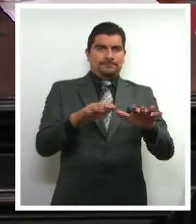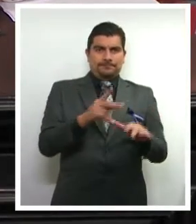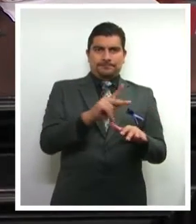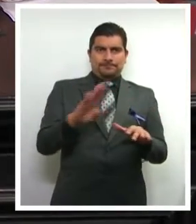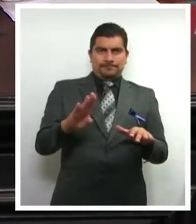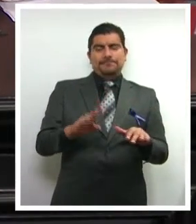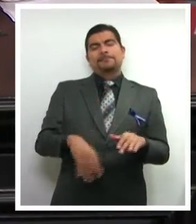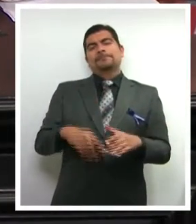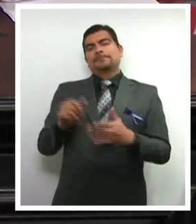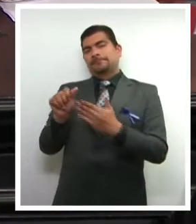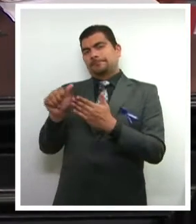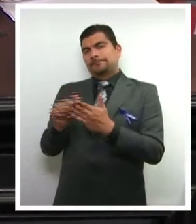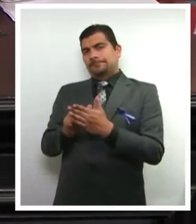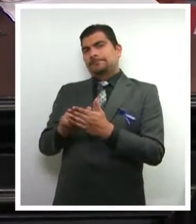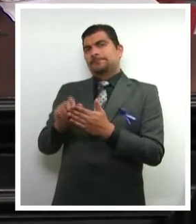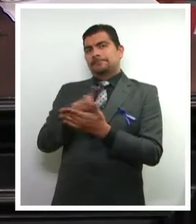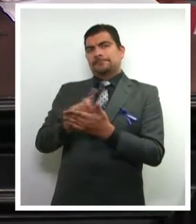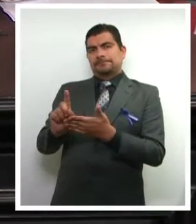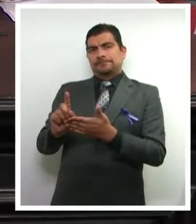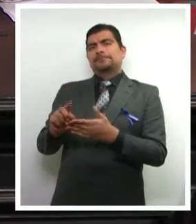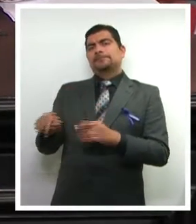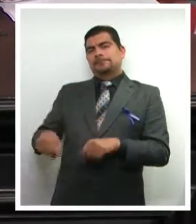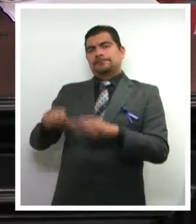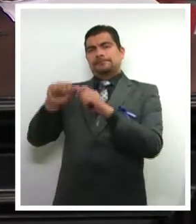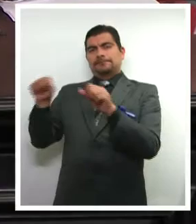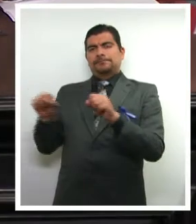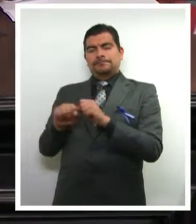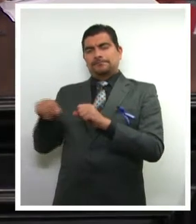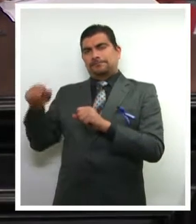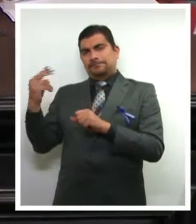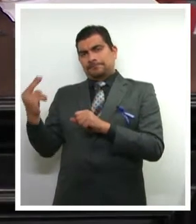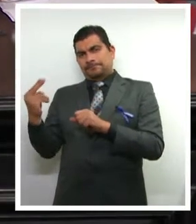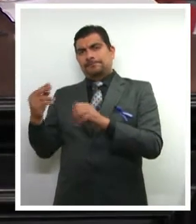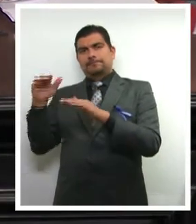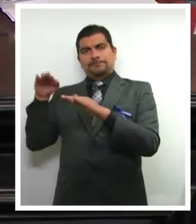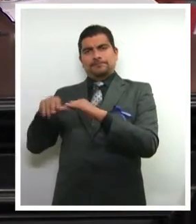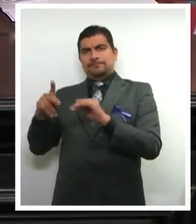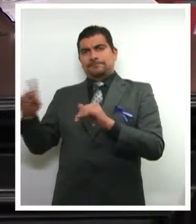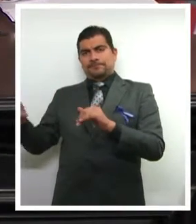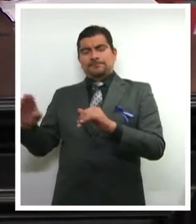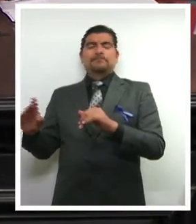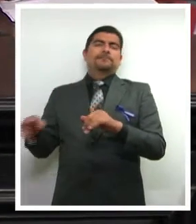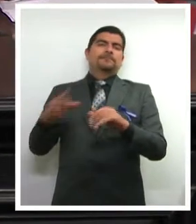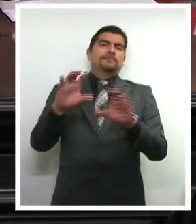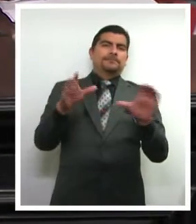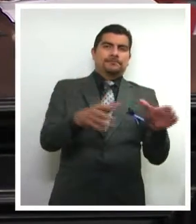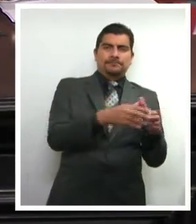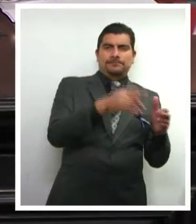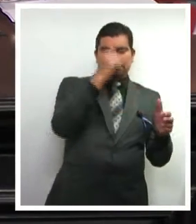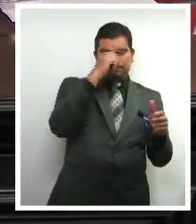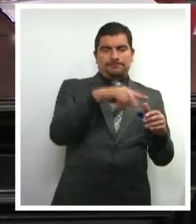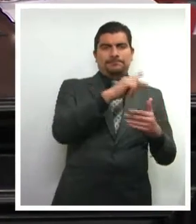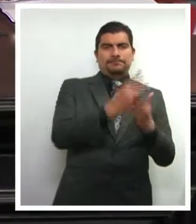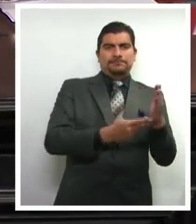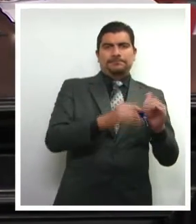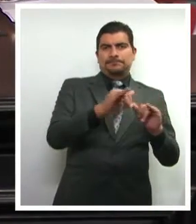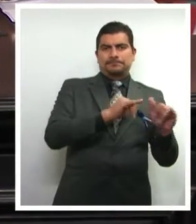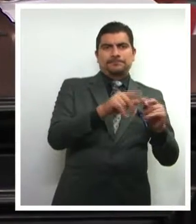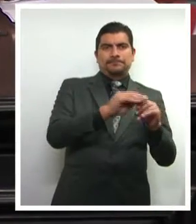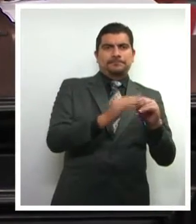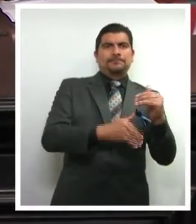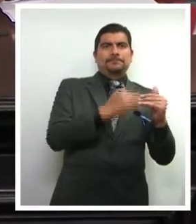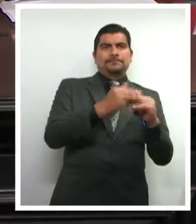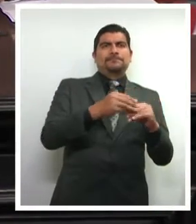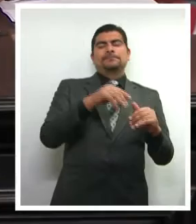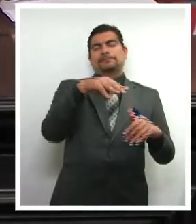de Carta de Derechos, el Salón 2 en planta baja. La Comisión de Desarrollo Sostenible y Planeación Democrática,